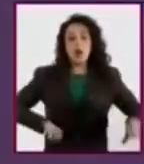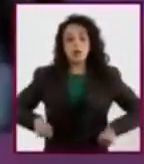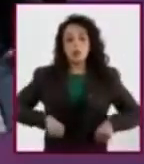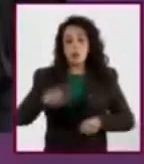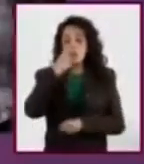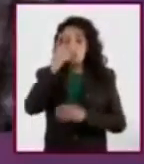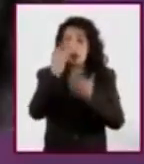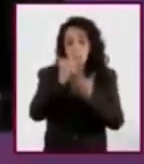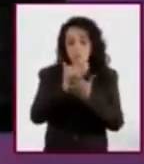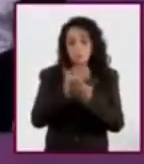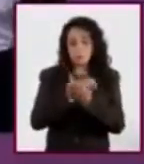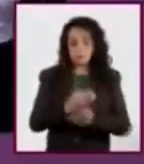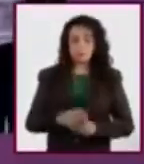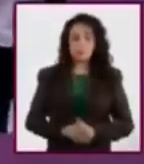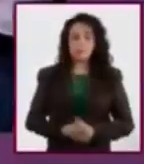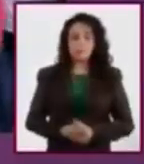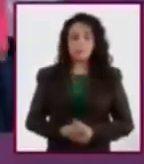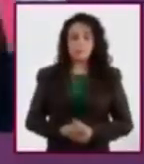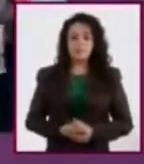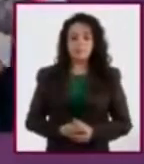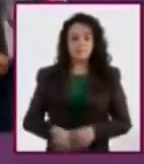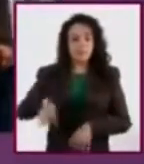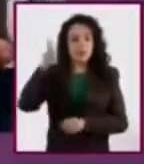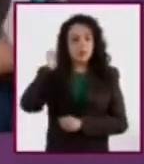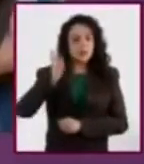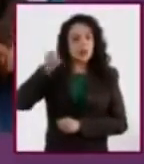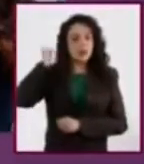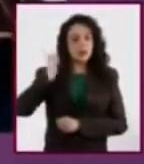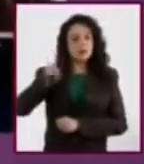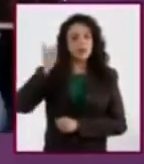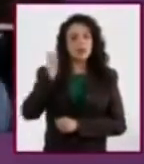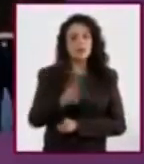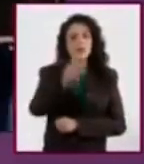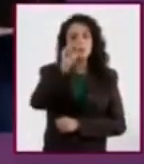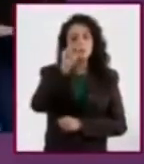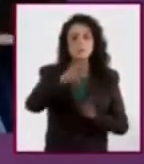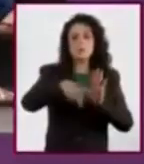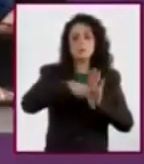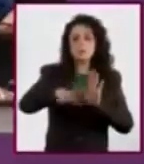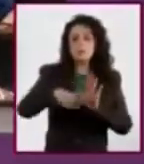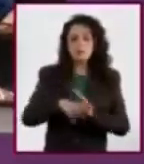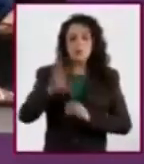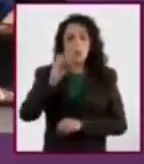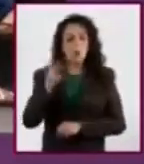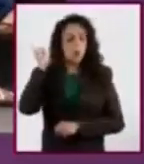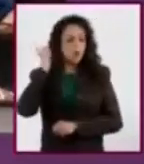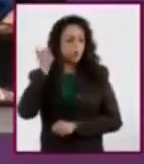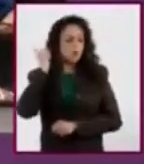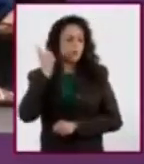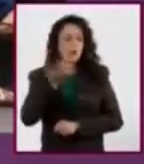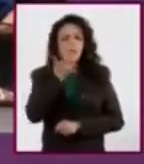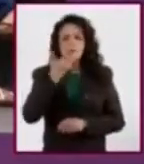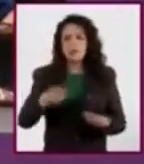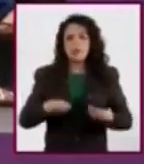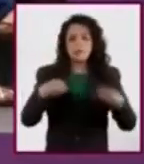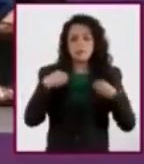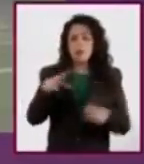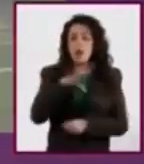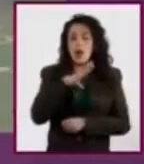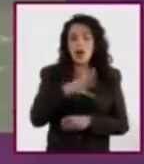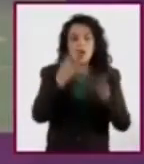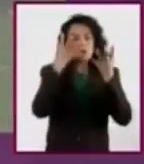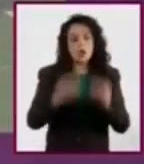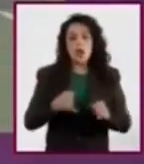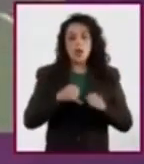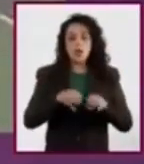mencionan. Todos los días, en los medios de comunicación y en nuestras relaciones cotidianas, recibimos una gran cantidad de